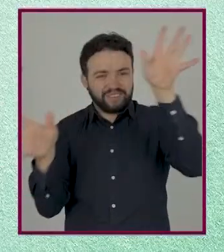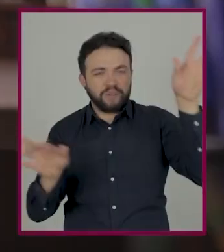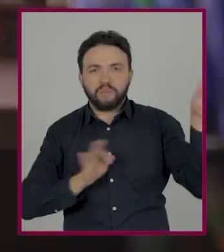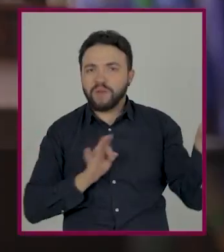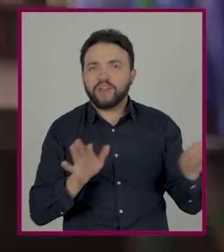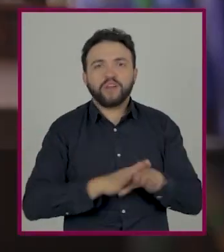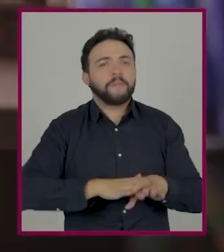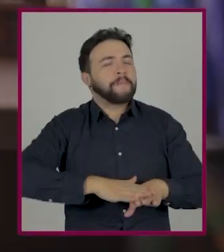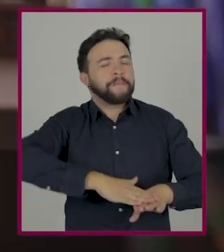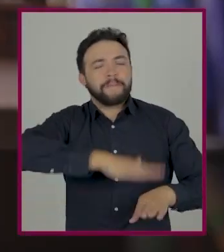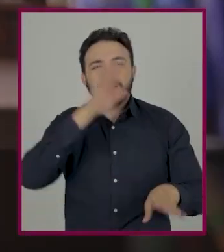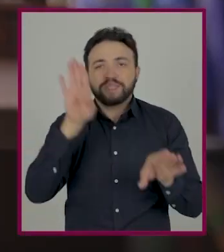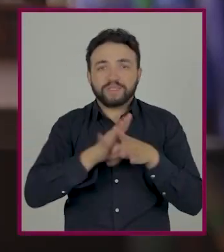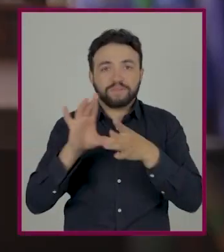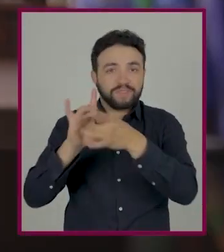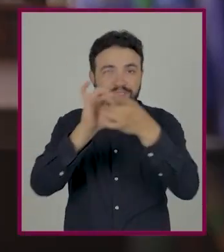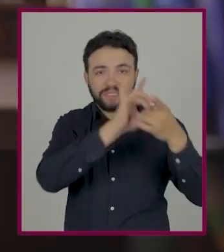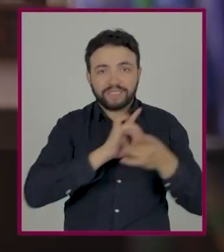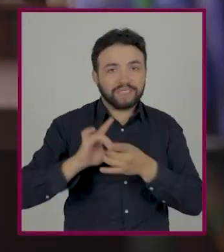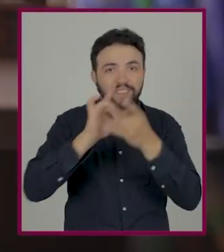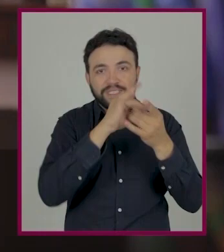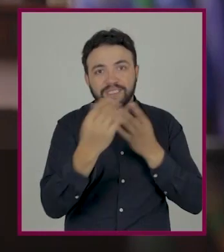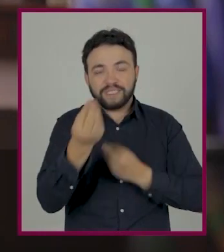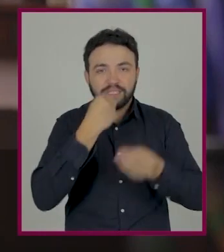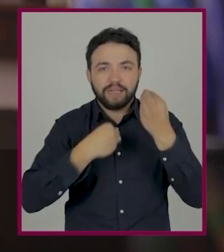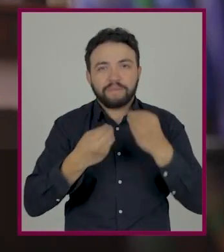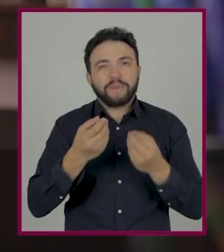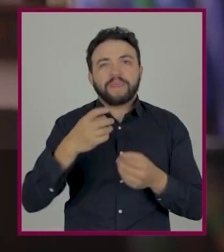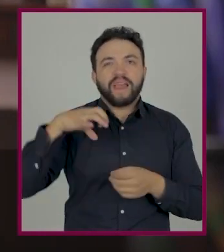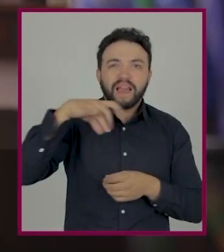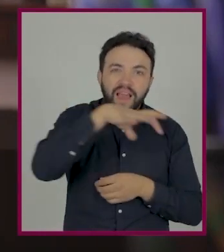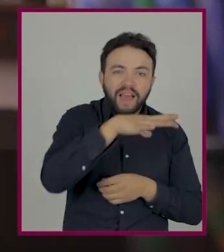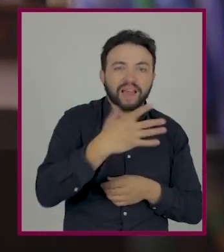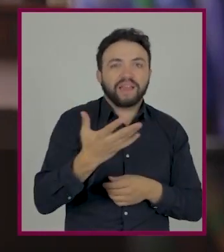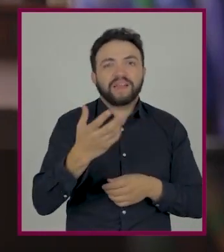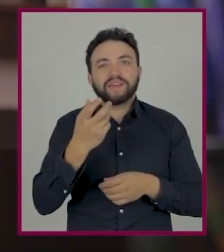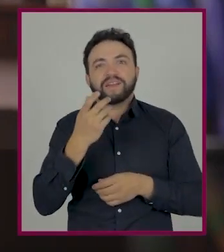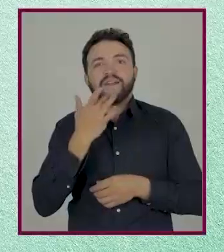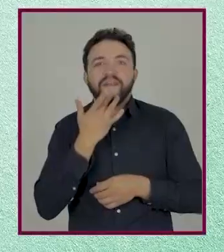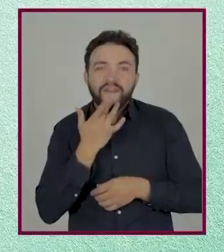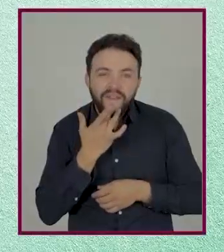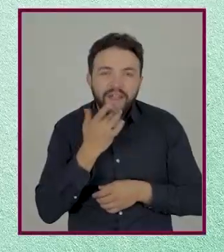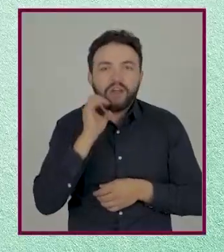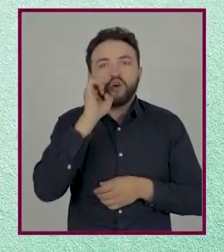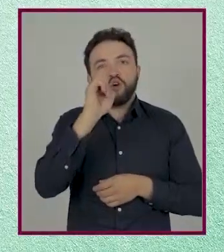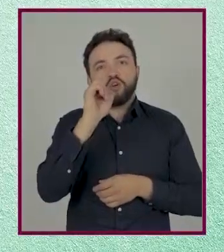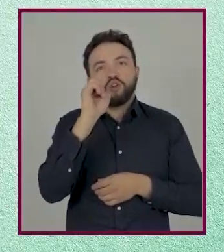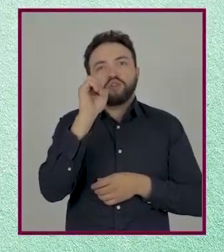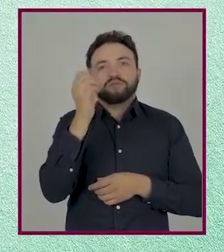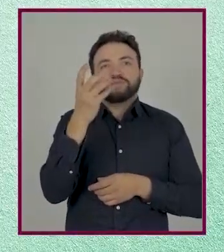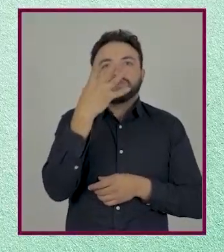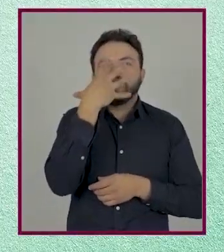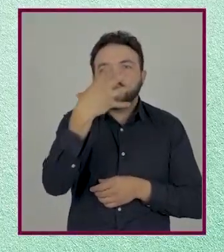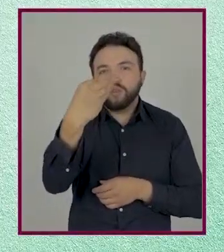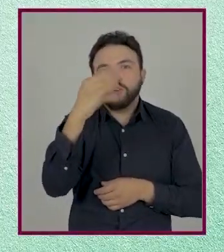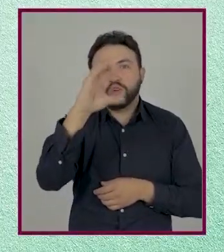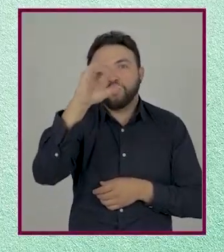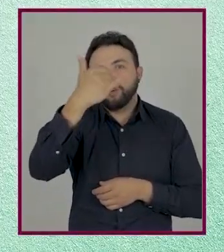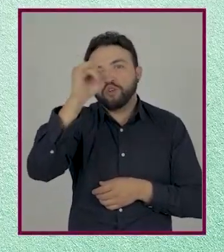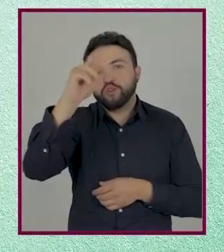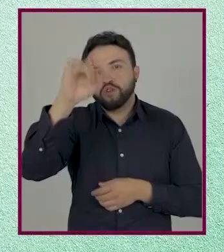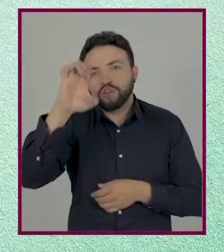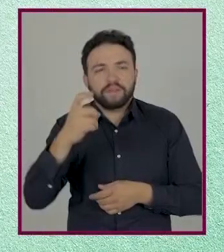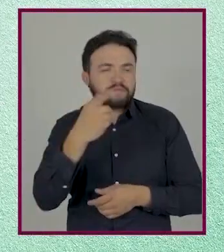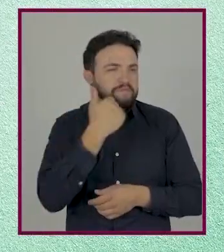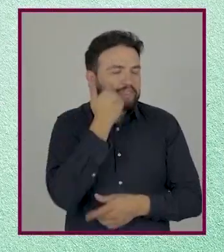zorro. Podríamos seguir agregando animales que entren en esta cadena alimenticia. Como araña, rana o coyote.